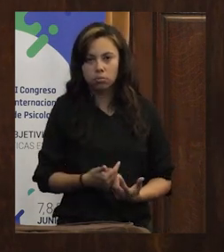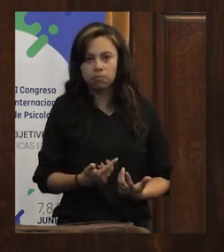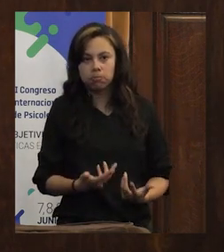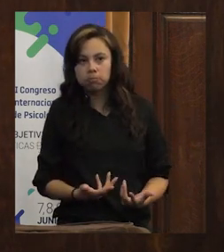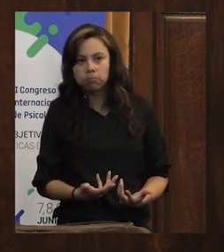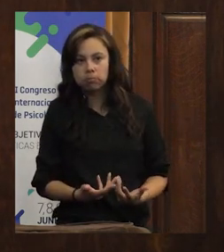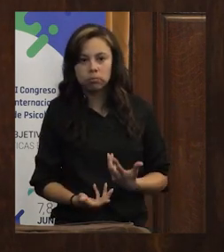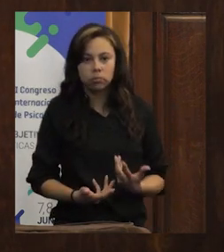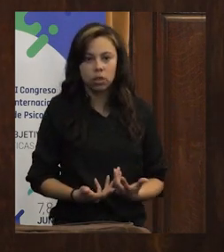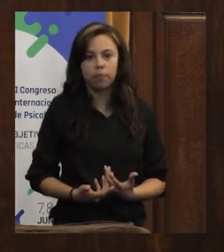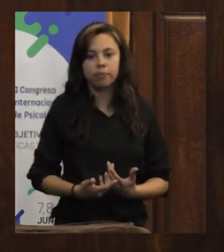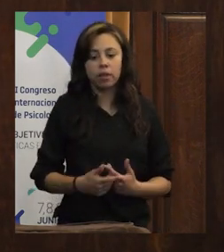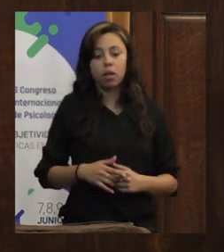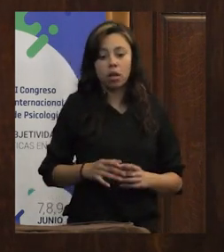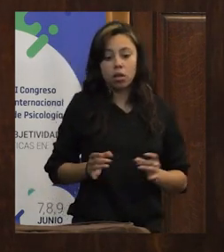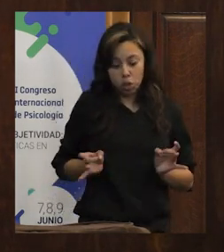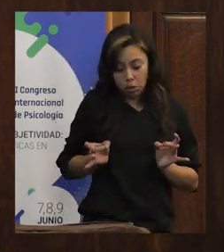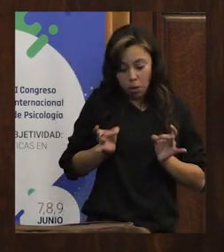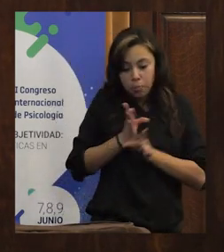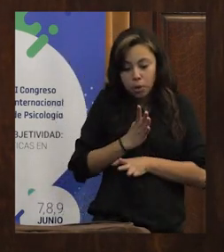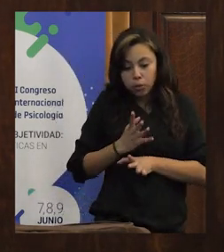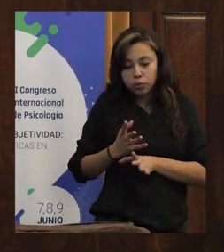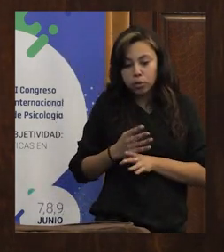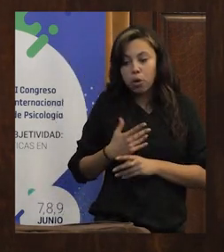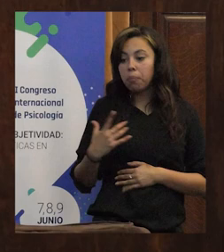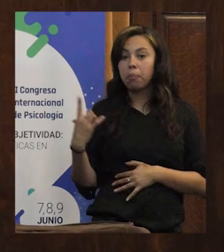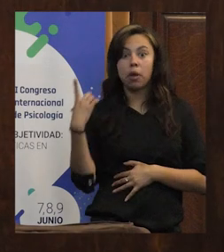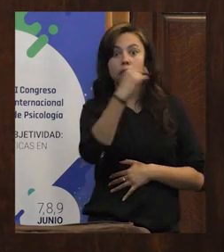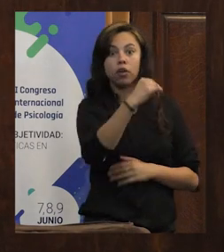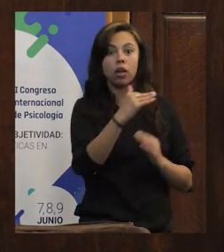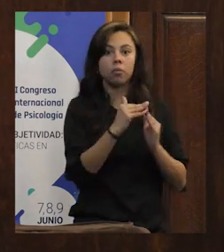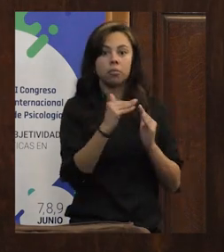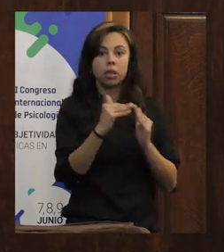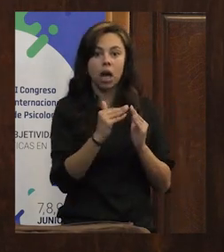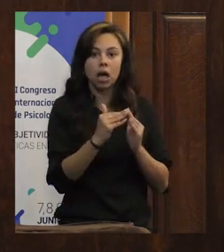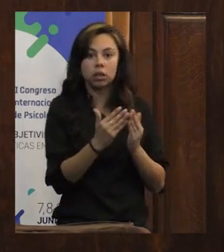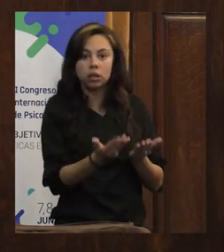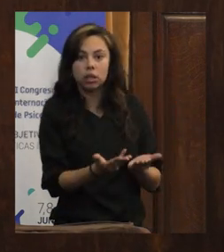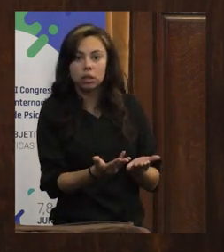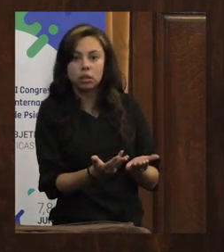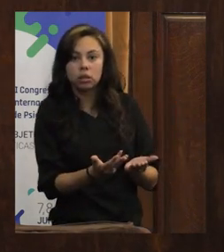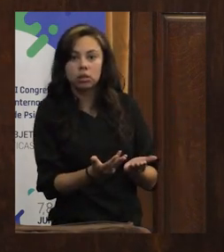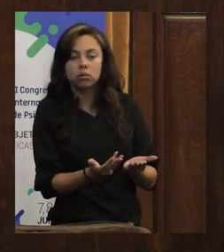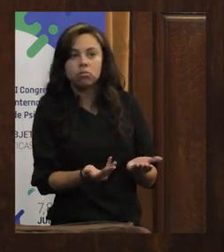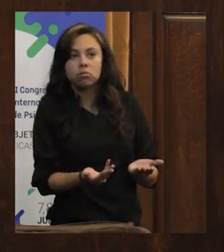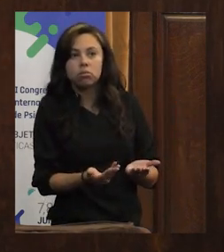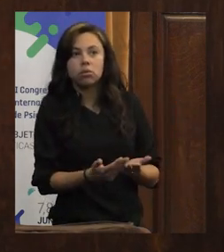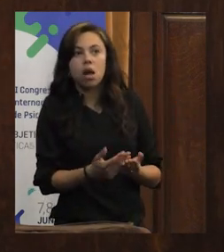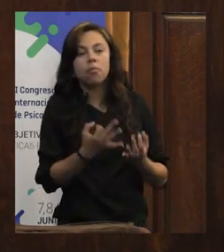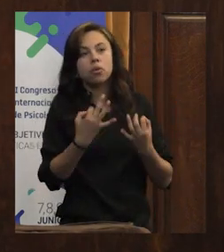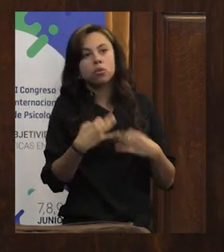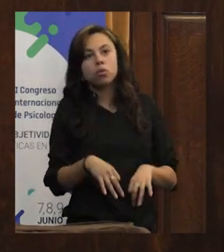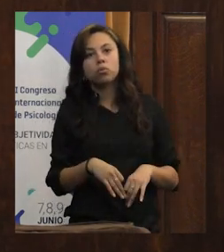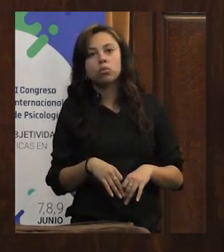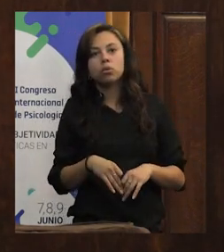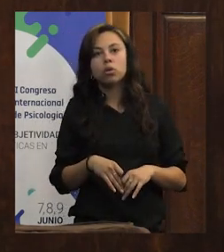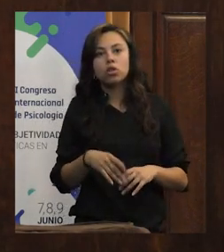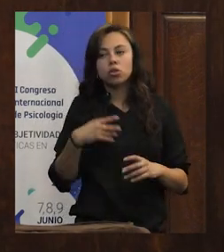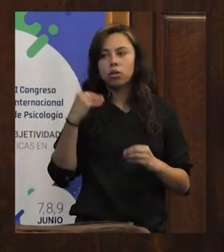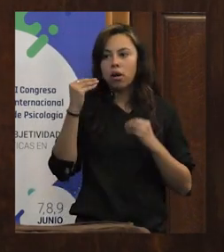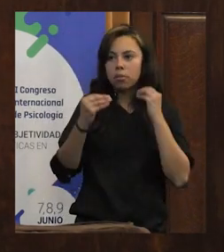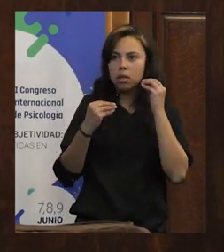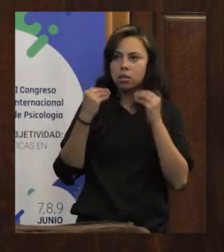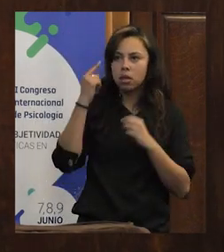de aborto. Me pregunto qué podría haber dicho la enfermera que se encajaría en